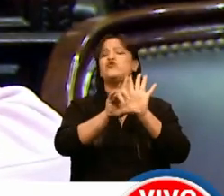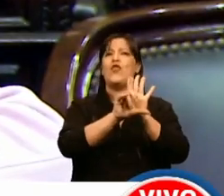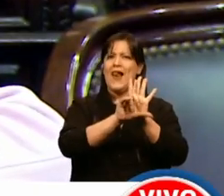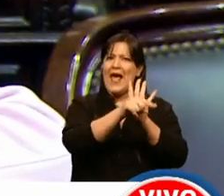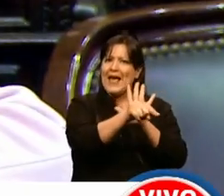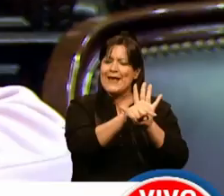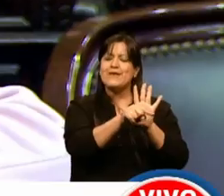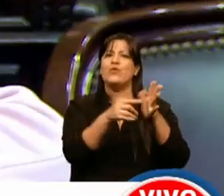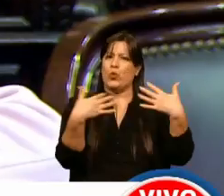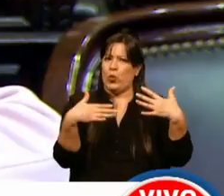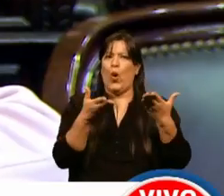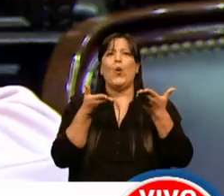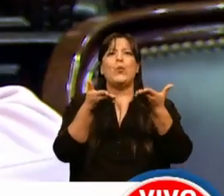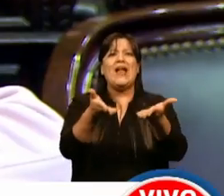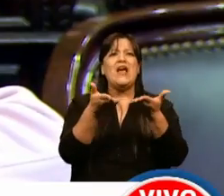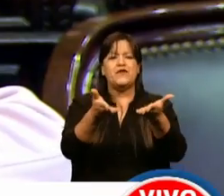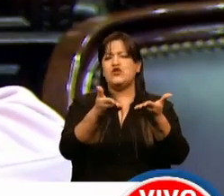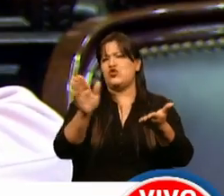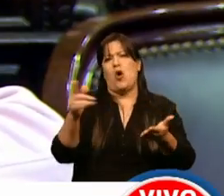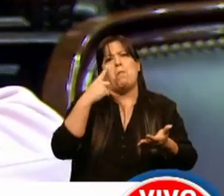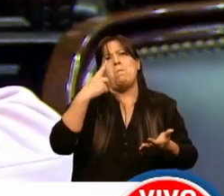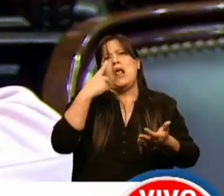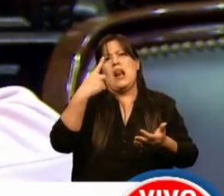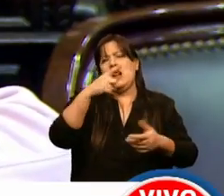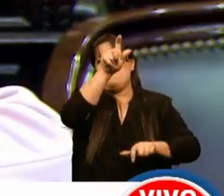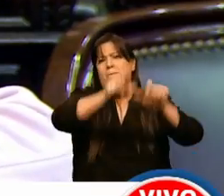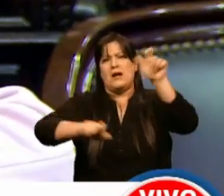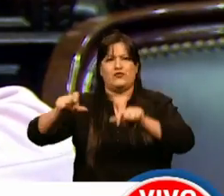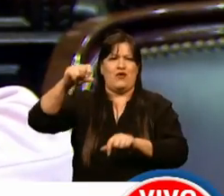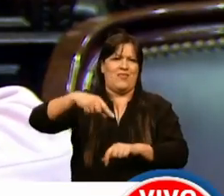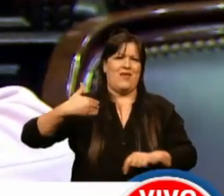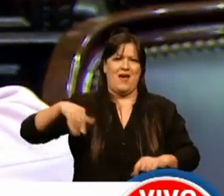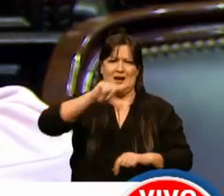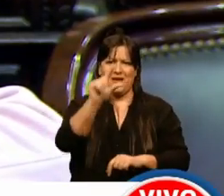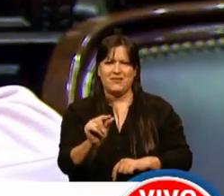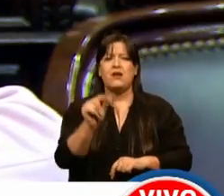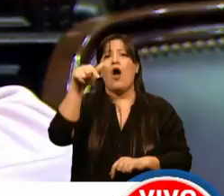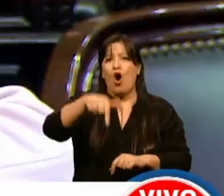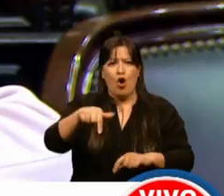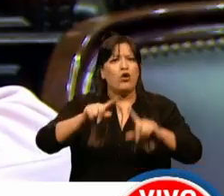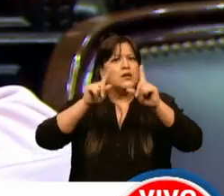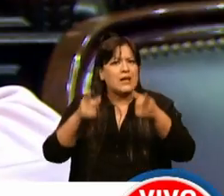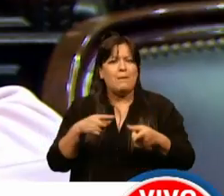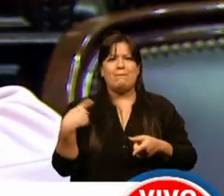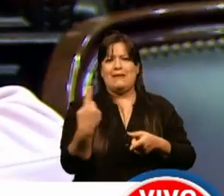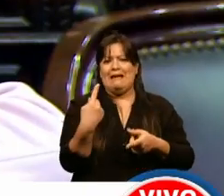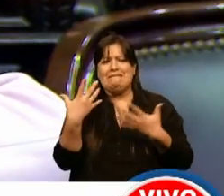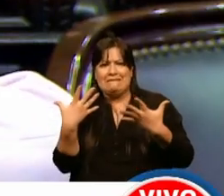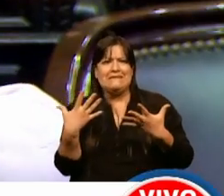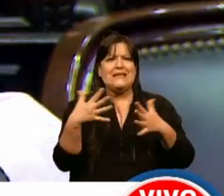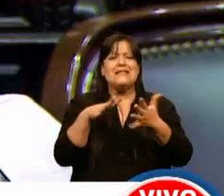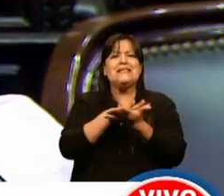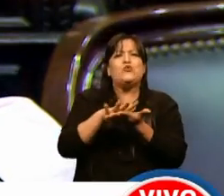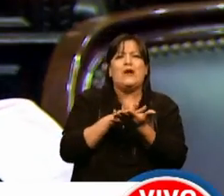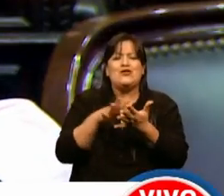claramente beneficia a miles de argentinos que hoy está además estamos viviendo una situación muy